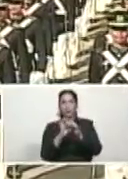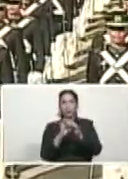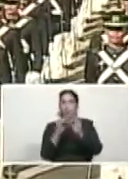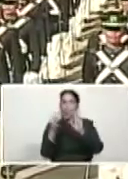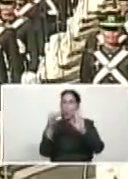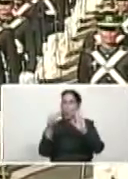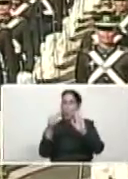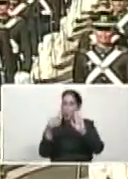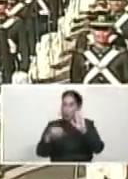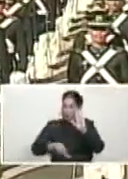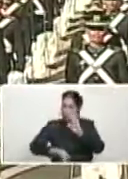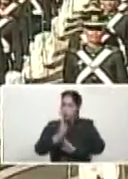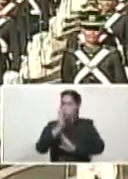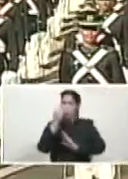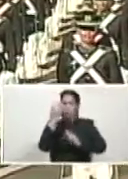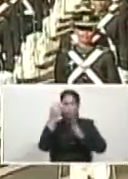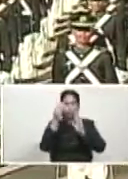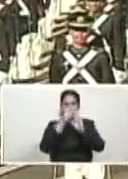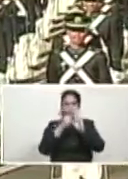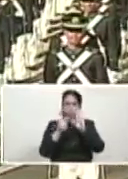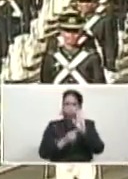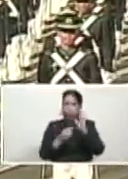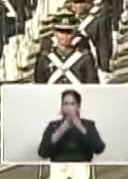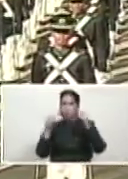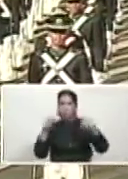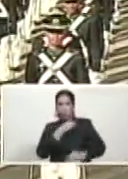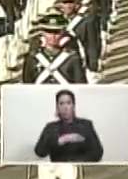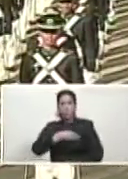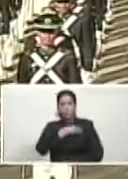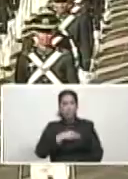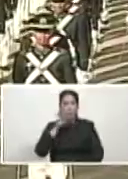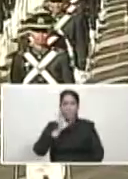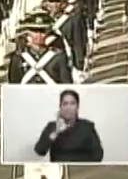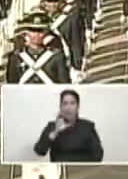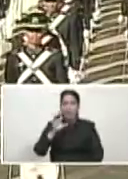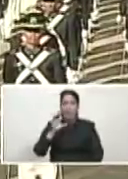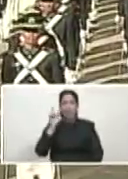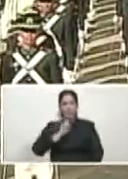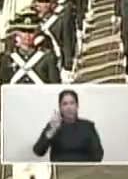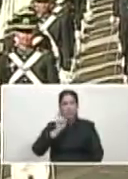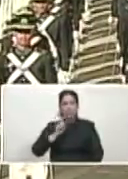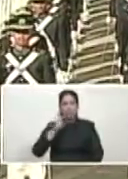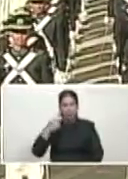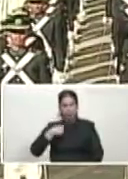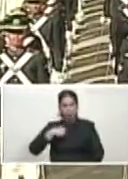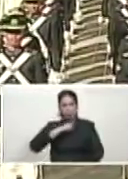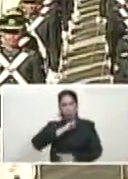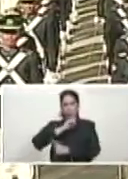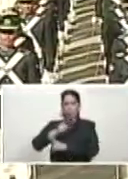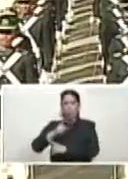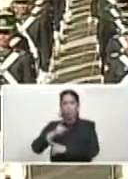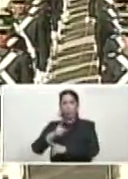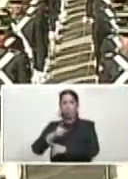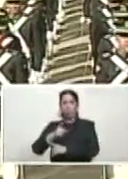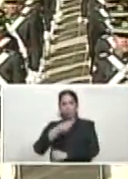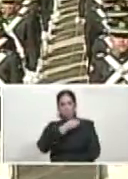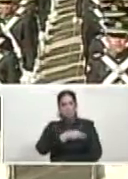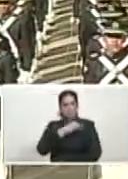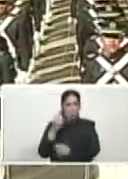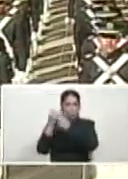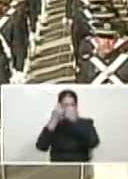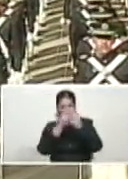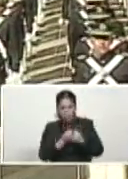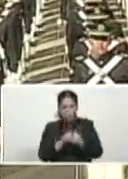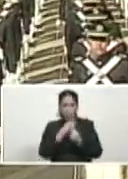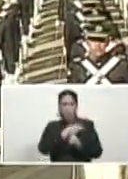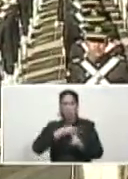cumpliendo todas las misiones que la patria necesita y que yo como comandante en jefe le he dado. Misiones económicas,